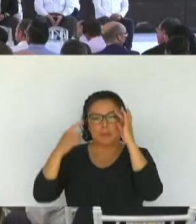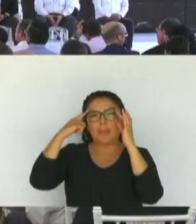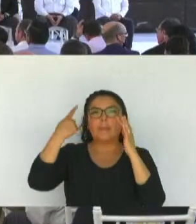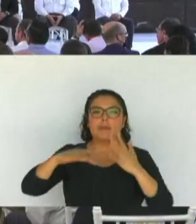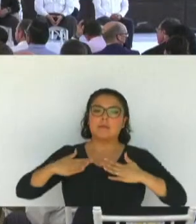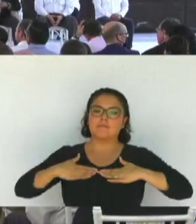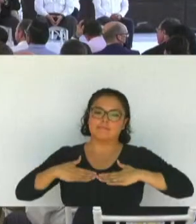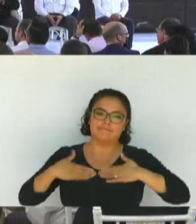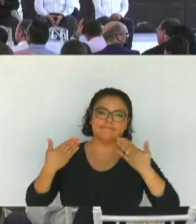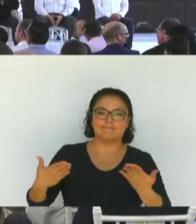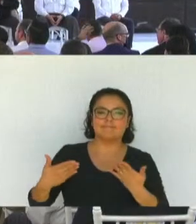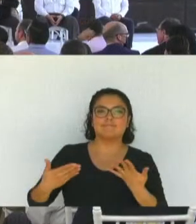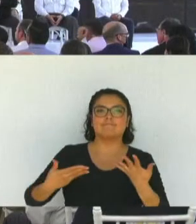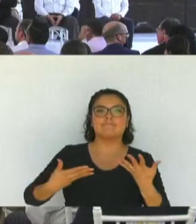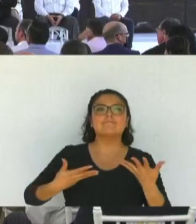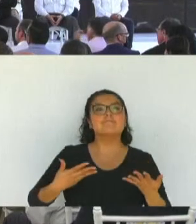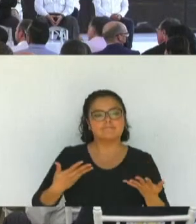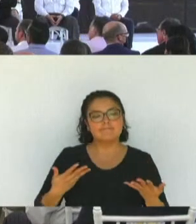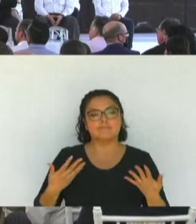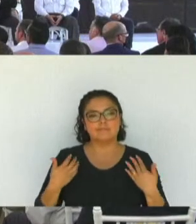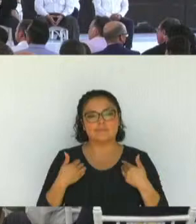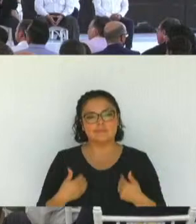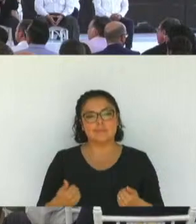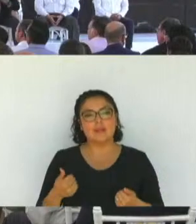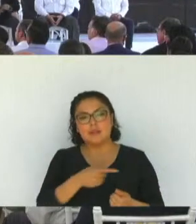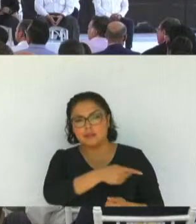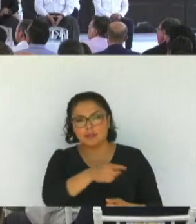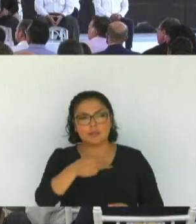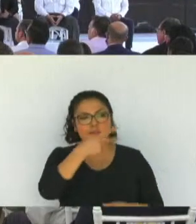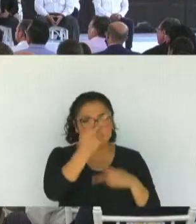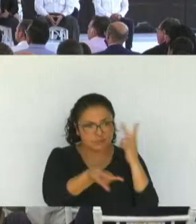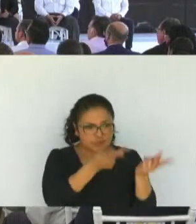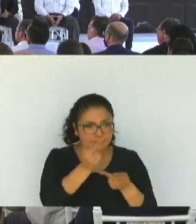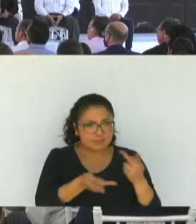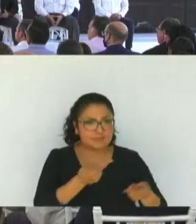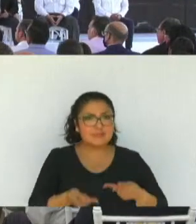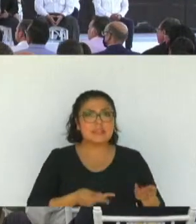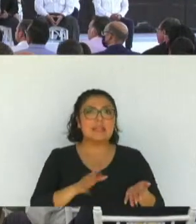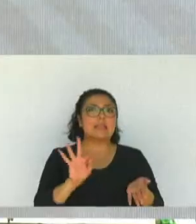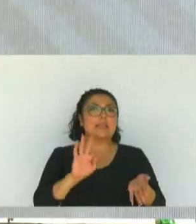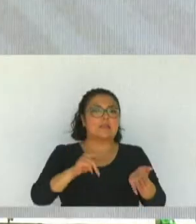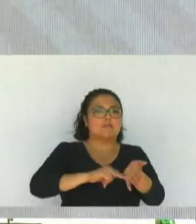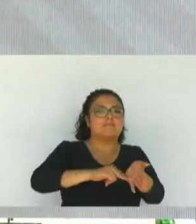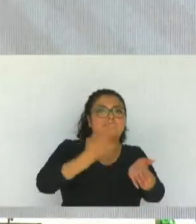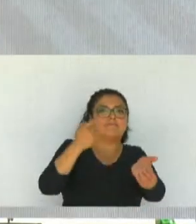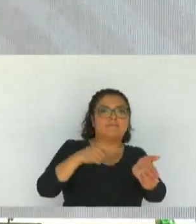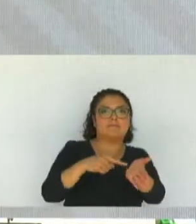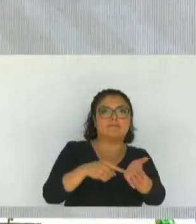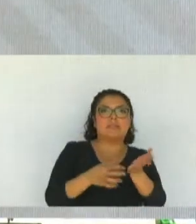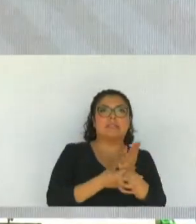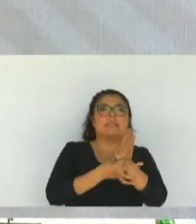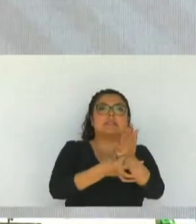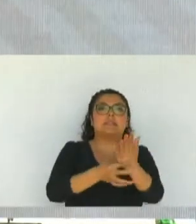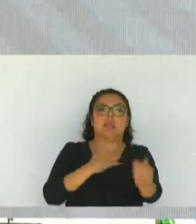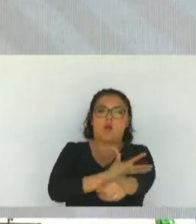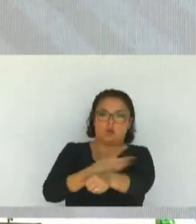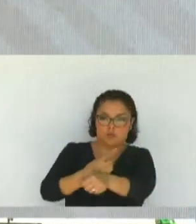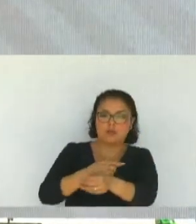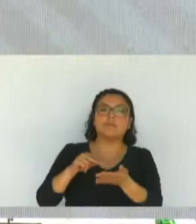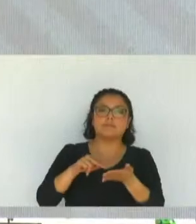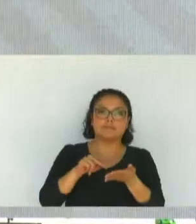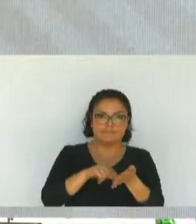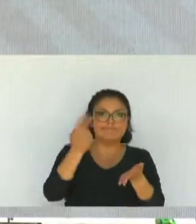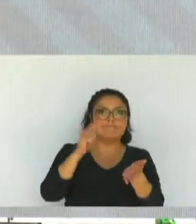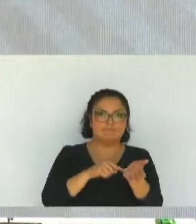que las autoevaluaciones iban a decir la verdad, aunque venían firmadas bajo protesta de decir verdad. Y debo decirlo hoy